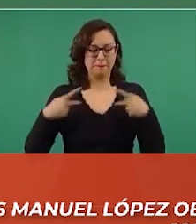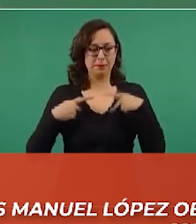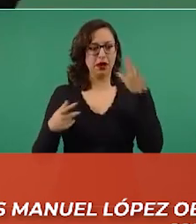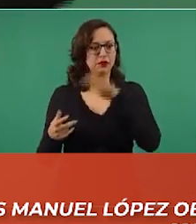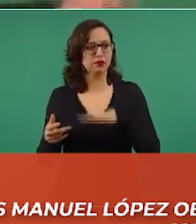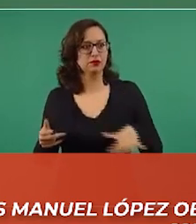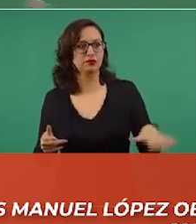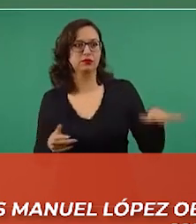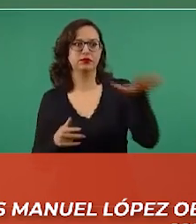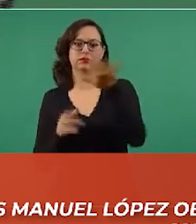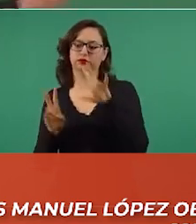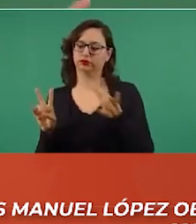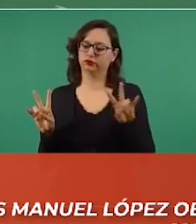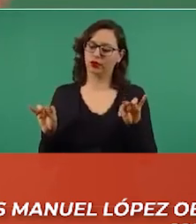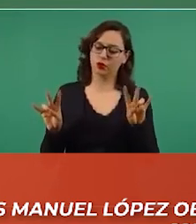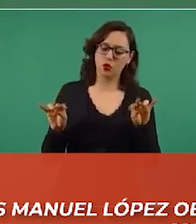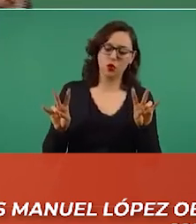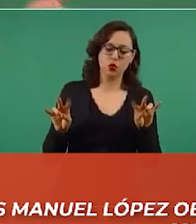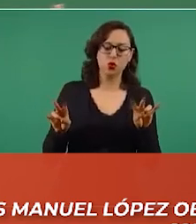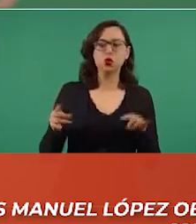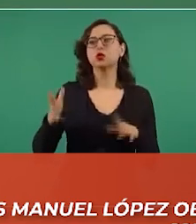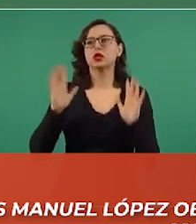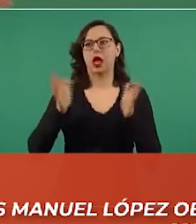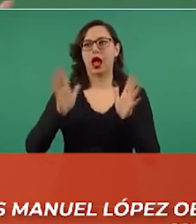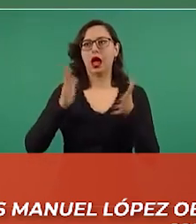y las redes.